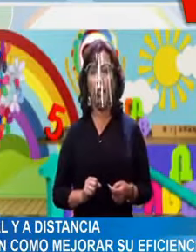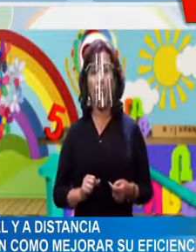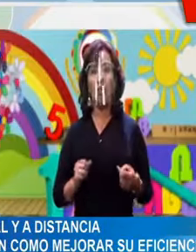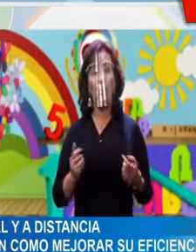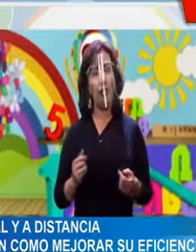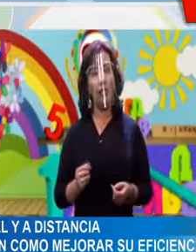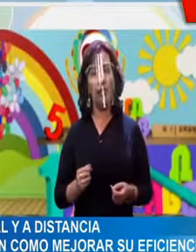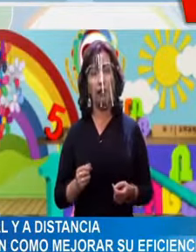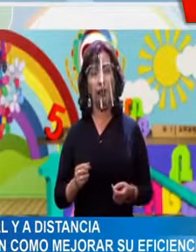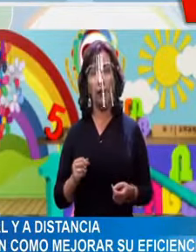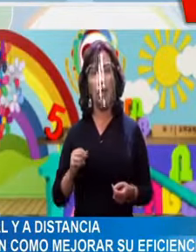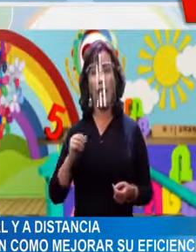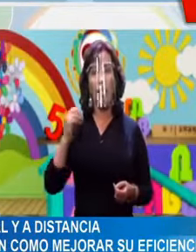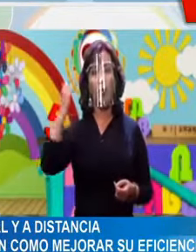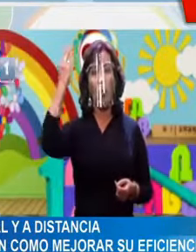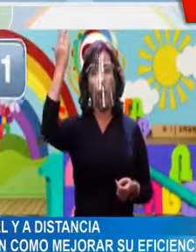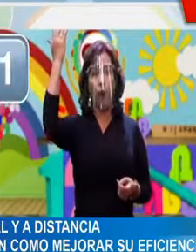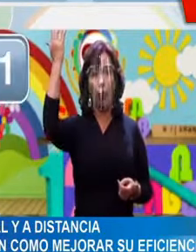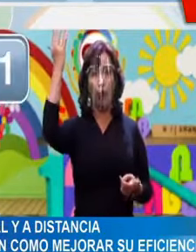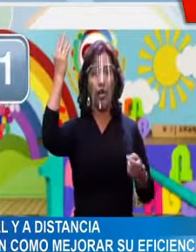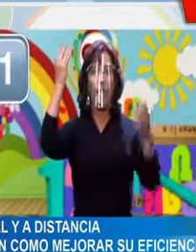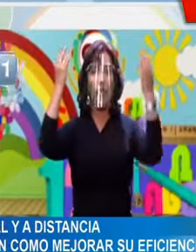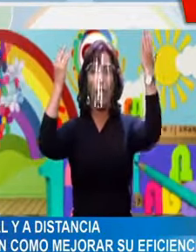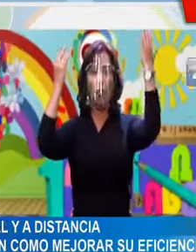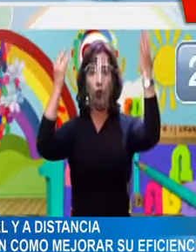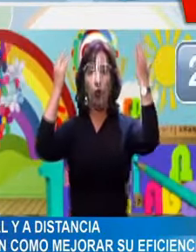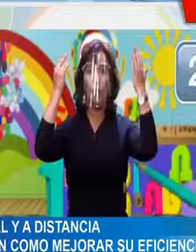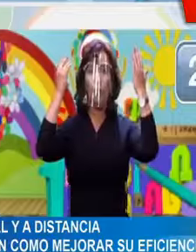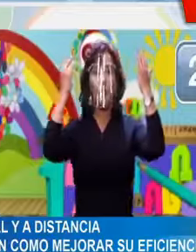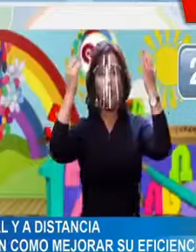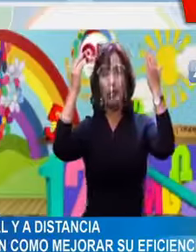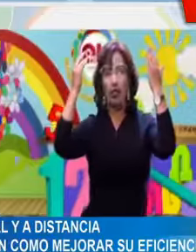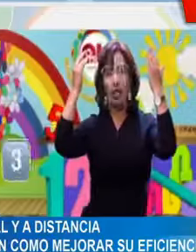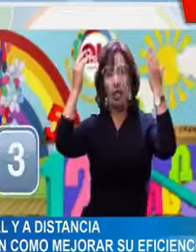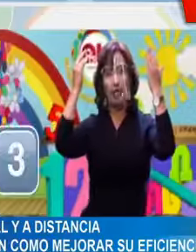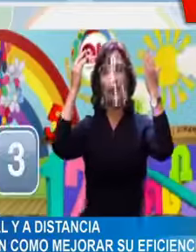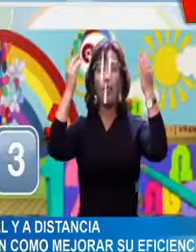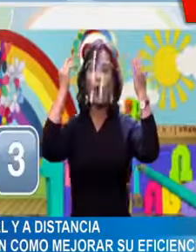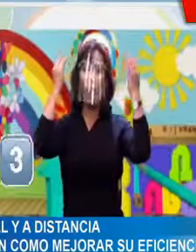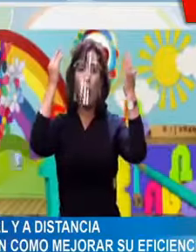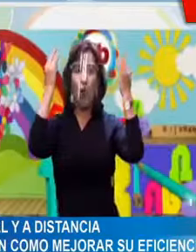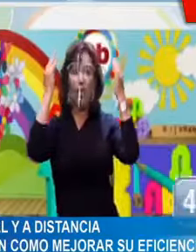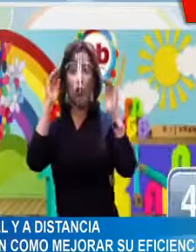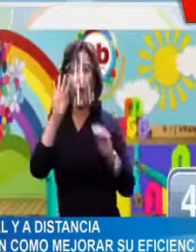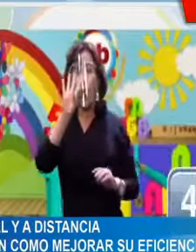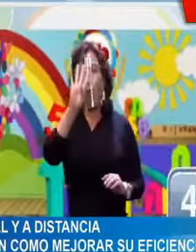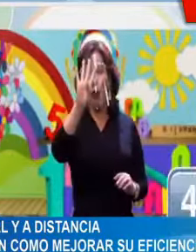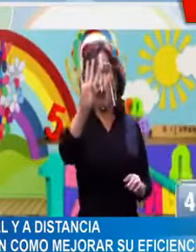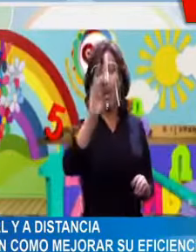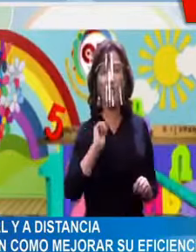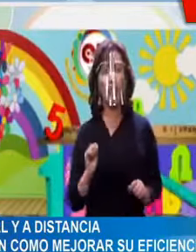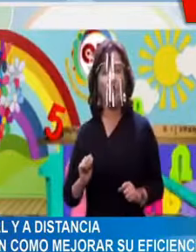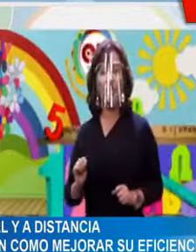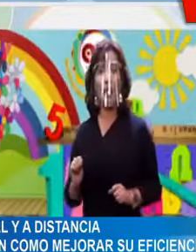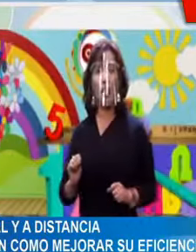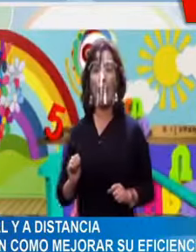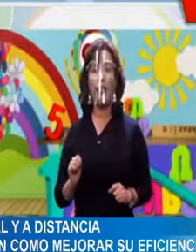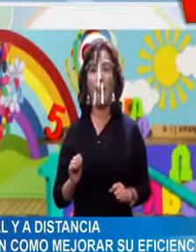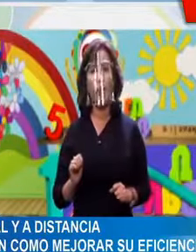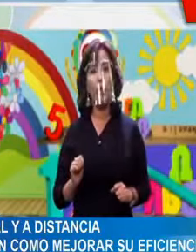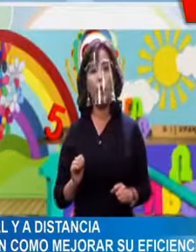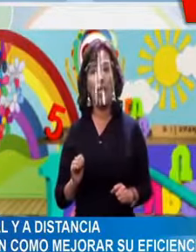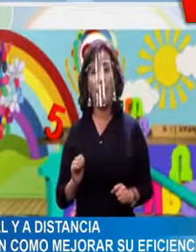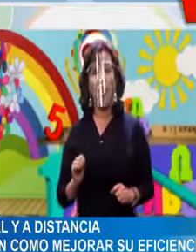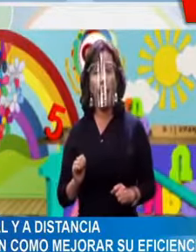Claudio, ¿no? Entonces, no es solo decir voy a poner la plataformita, voy a bajar estos precios con estas